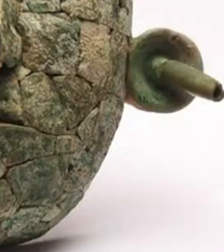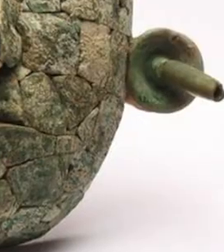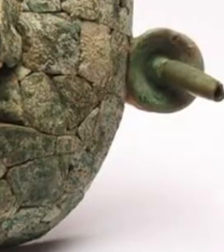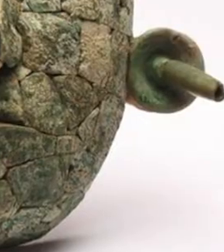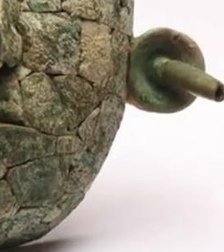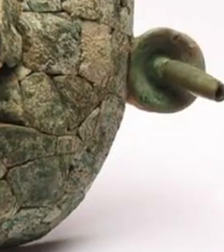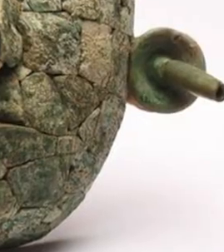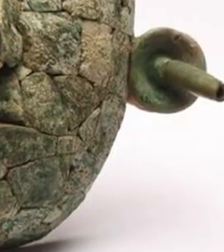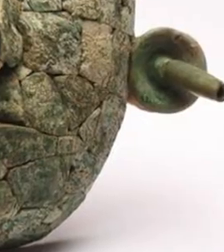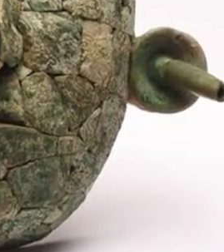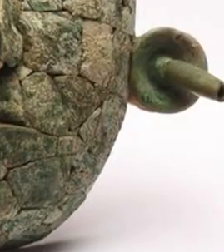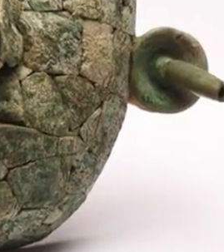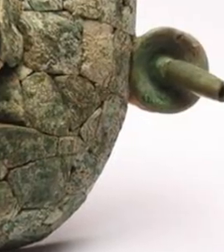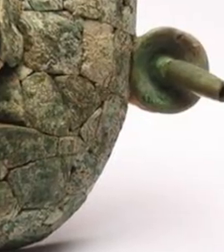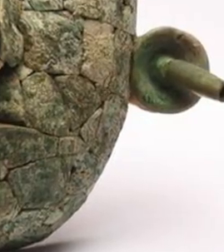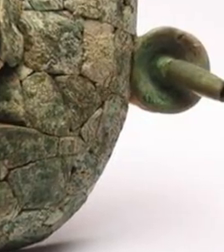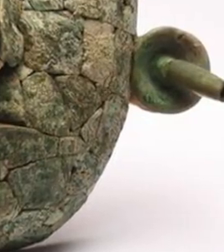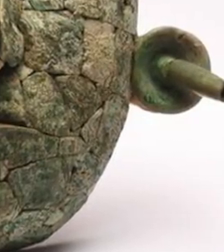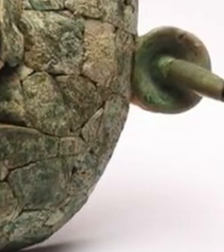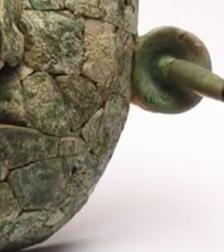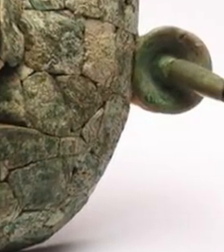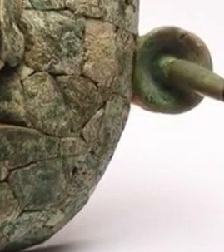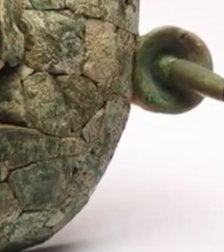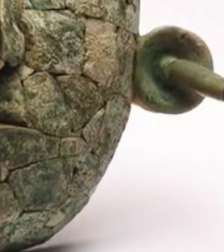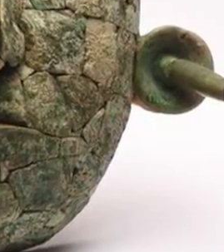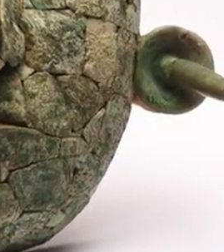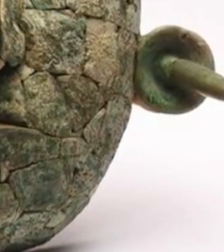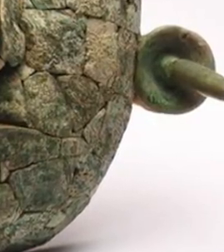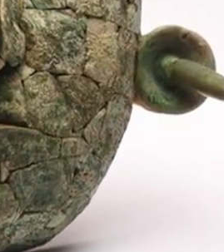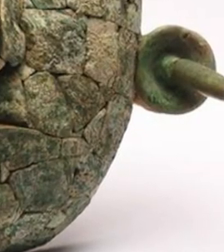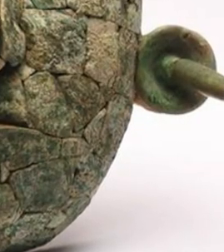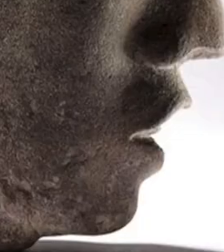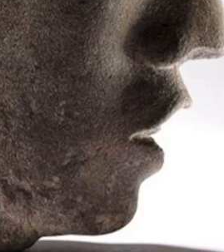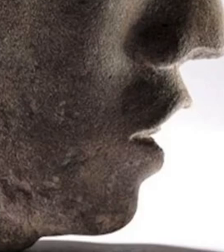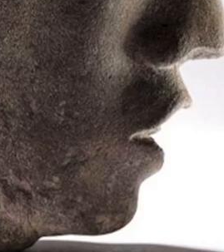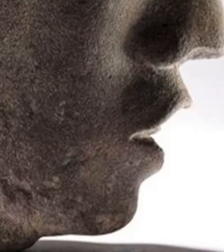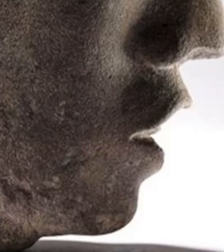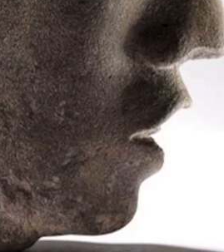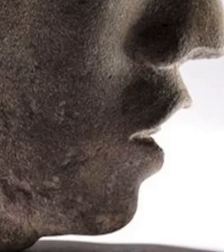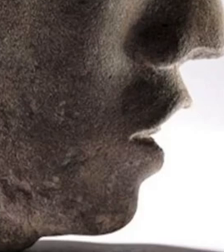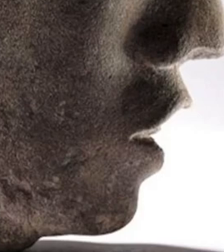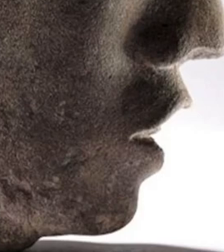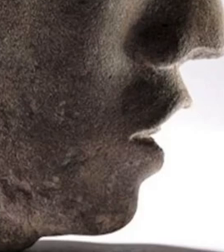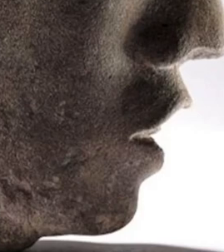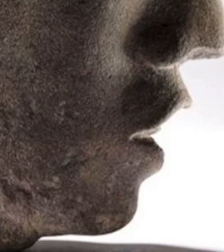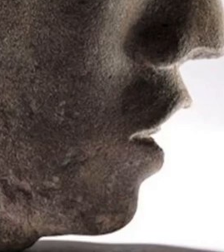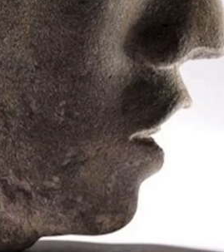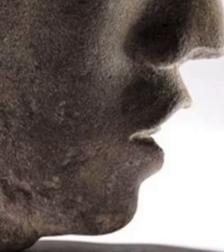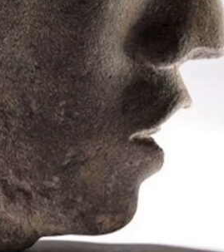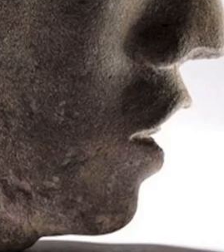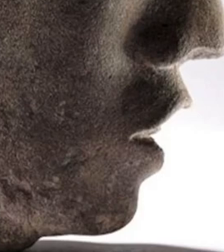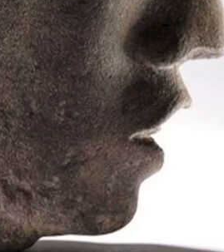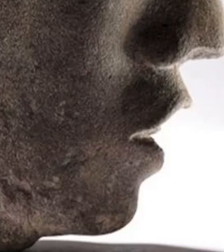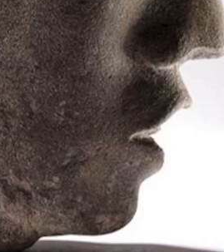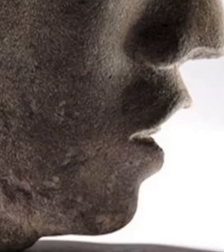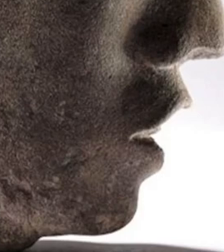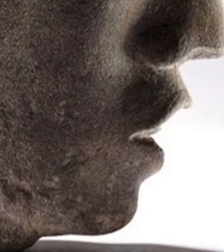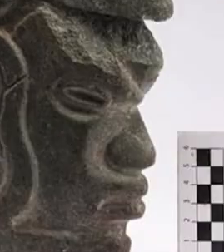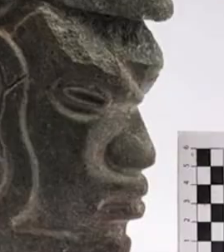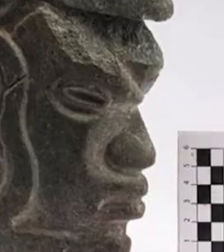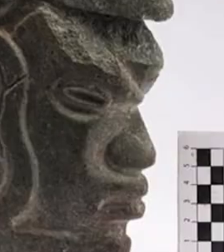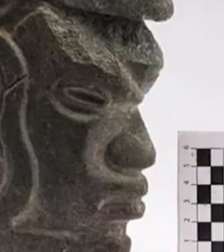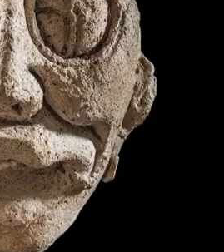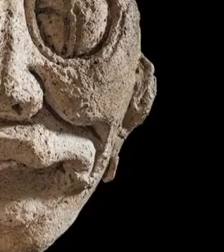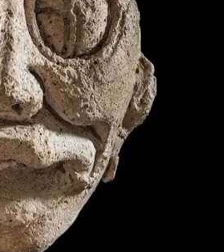enormemente poderosa porque combinó la lectura ideográfica, es decir, los glifos